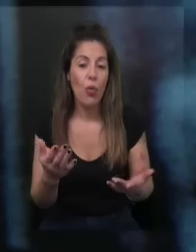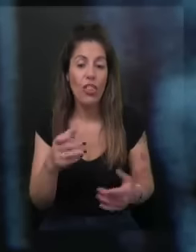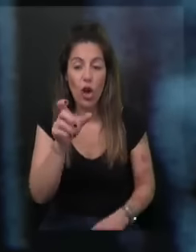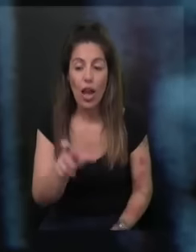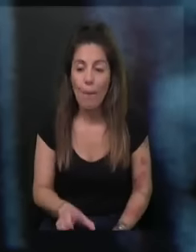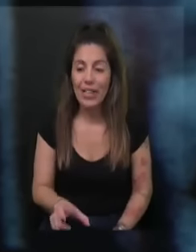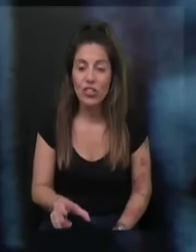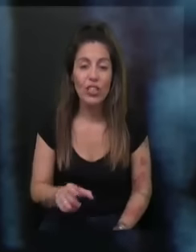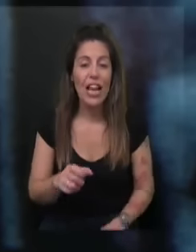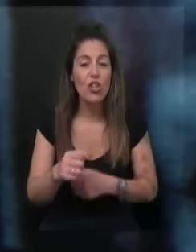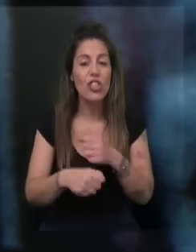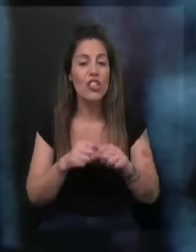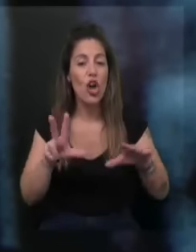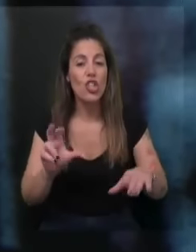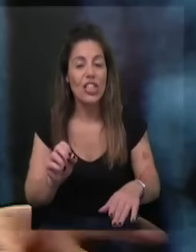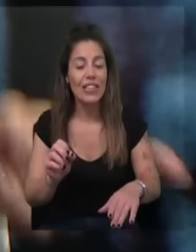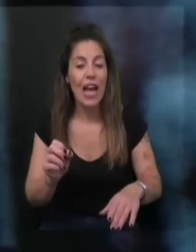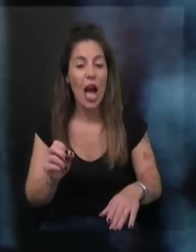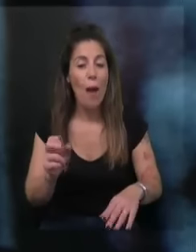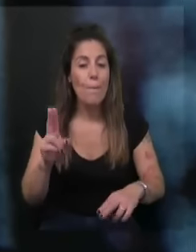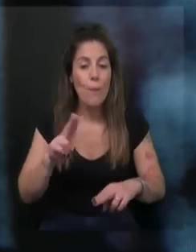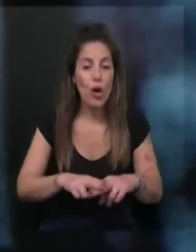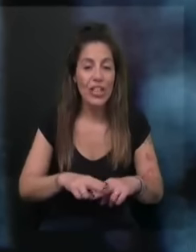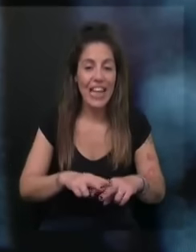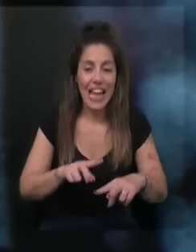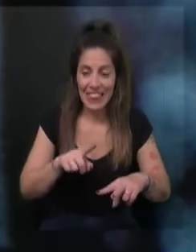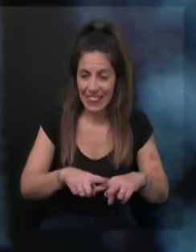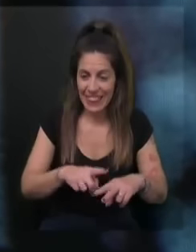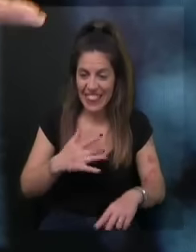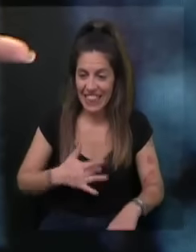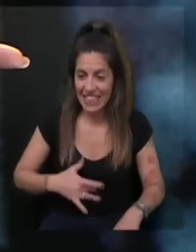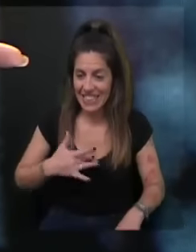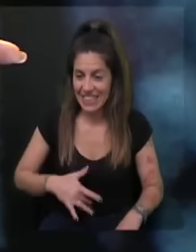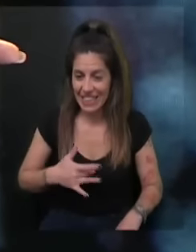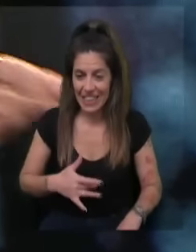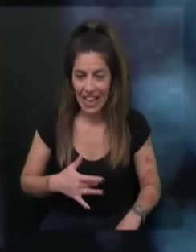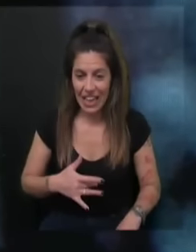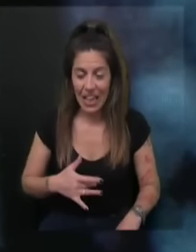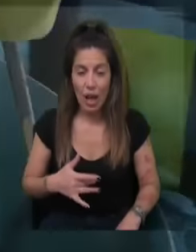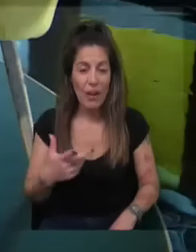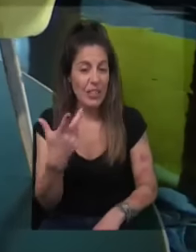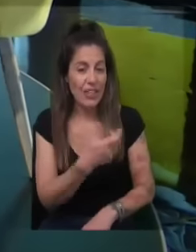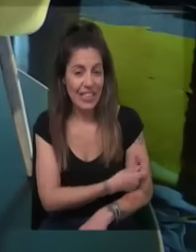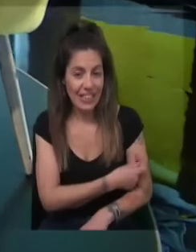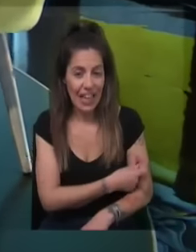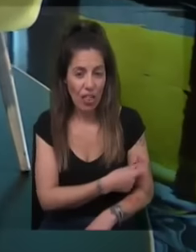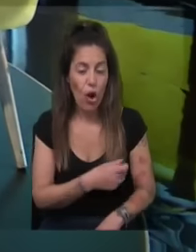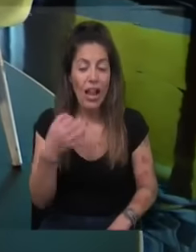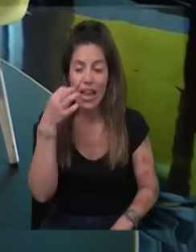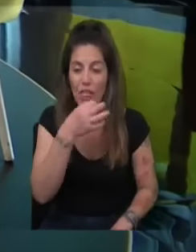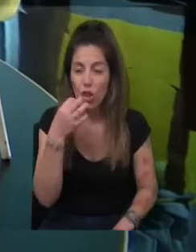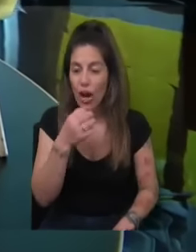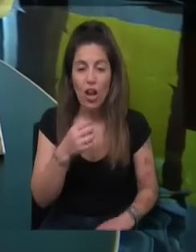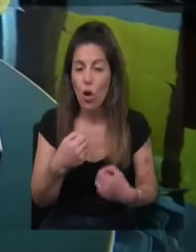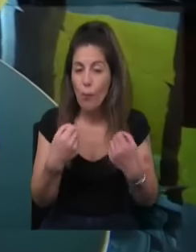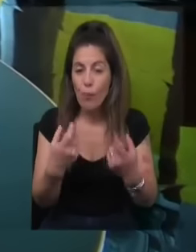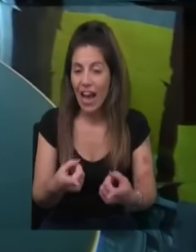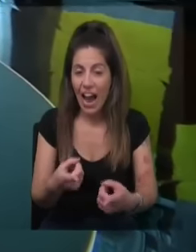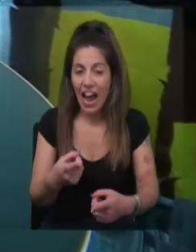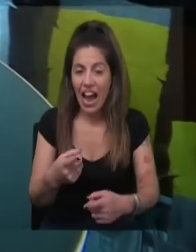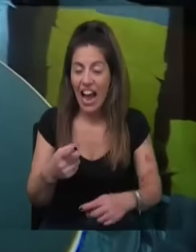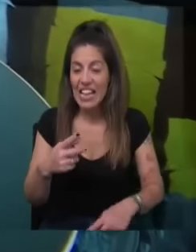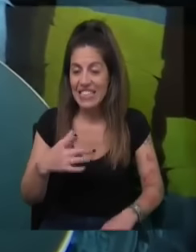gente en los 80 se moría de sida porque se había inyectado las drogas no producen sida el sida lo produce un virus que se